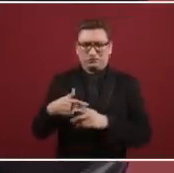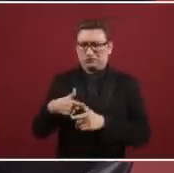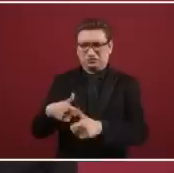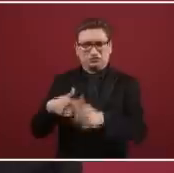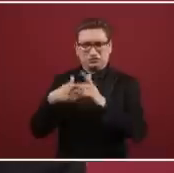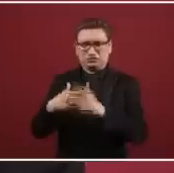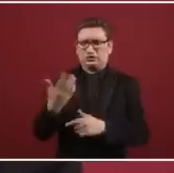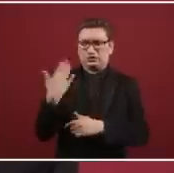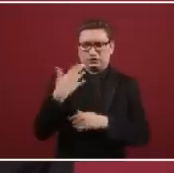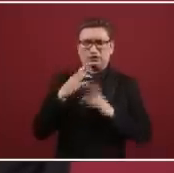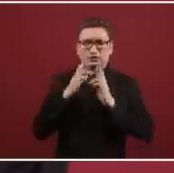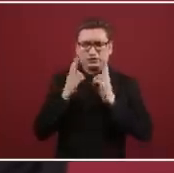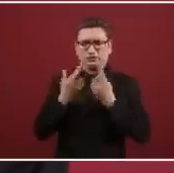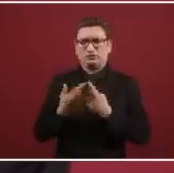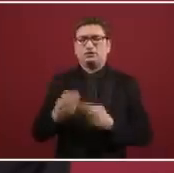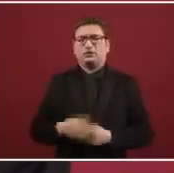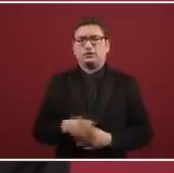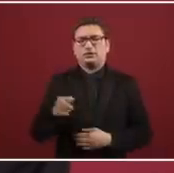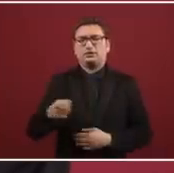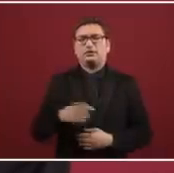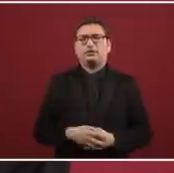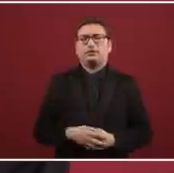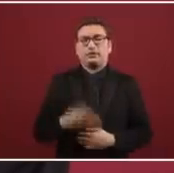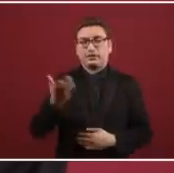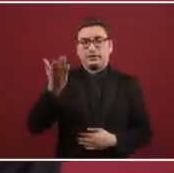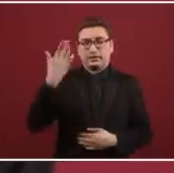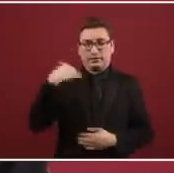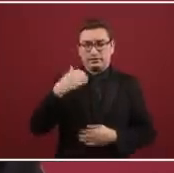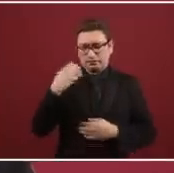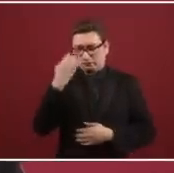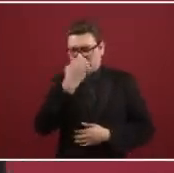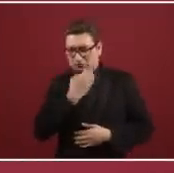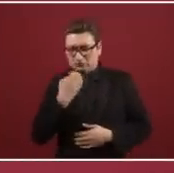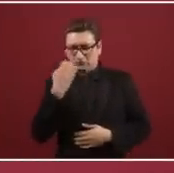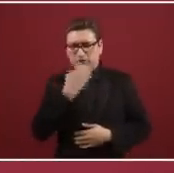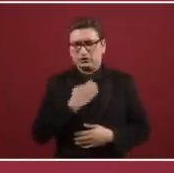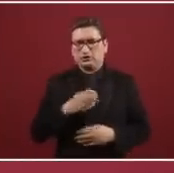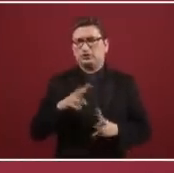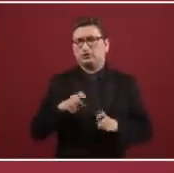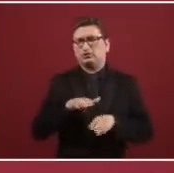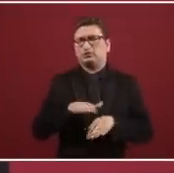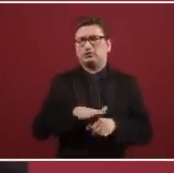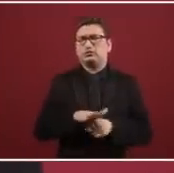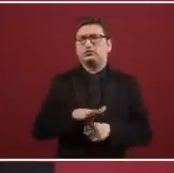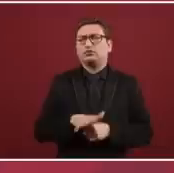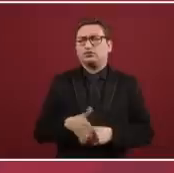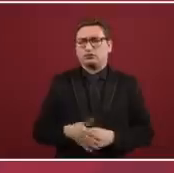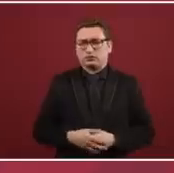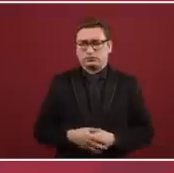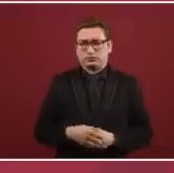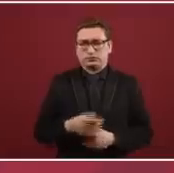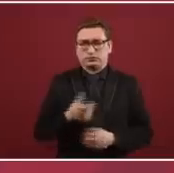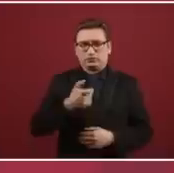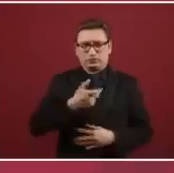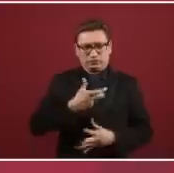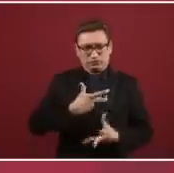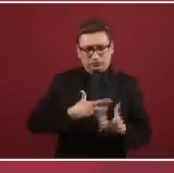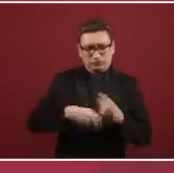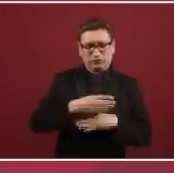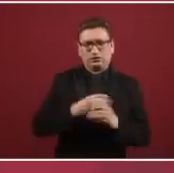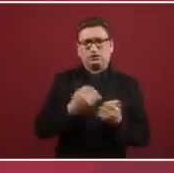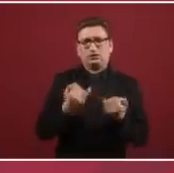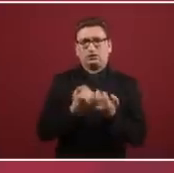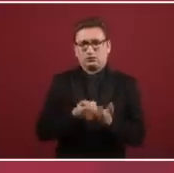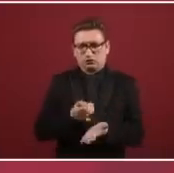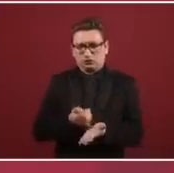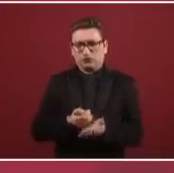de tener una reunión porque hicimos una evaluación sobre ingresos y sobre el ejercicio del